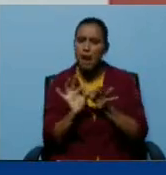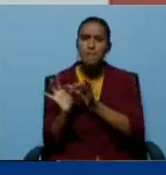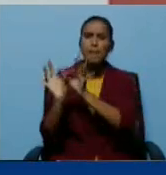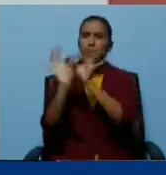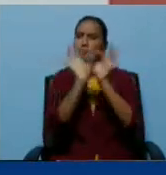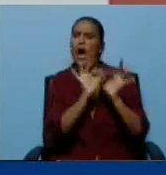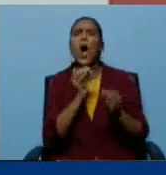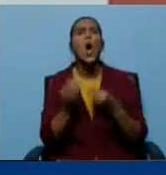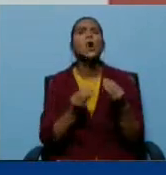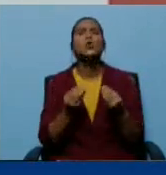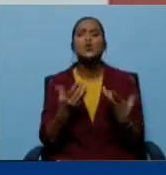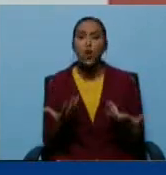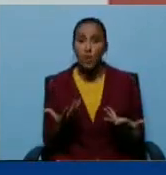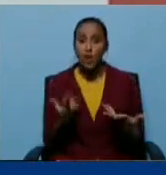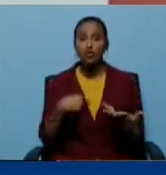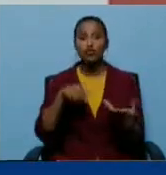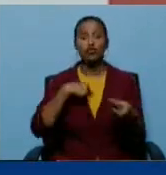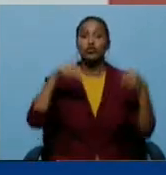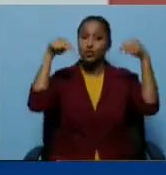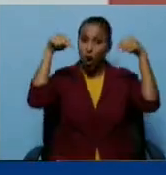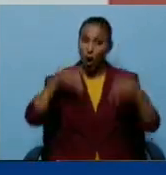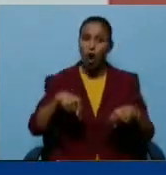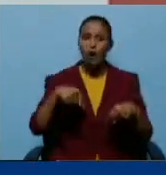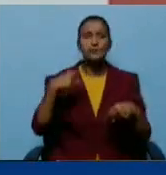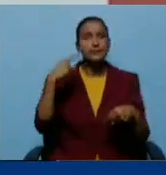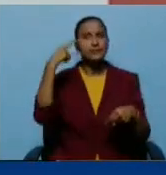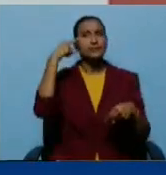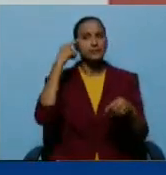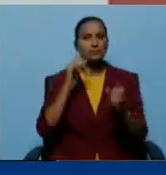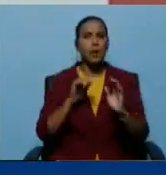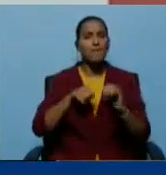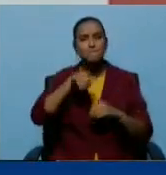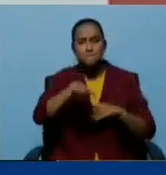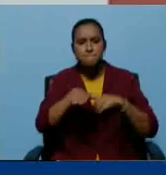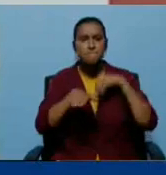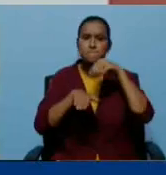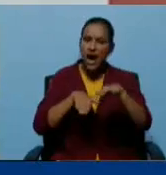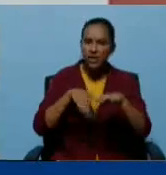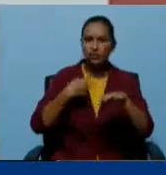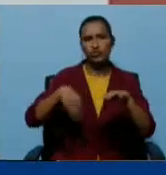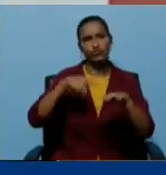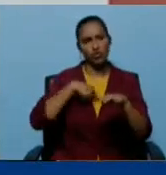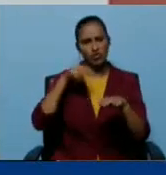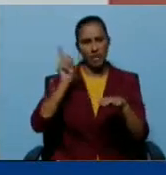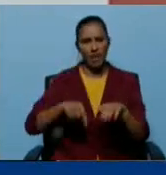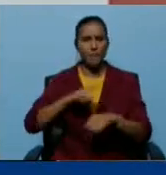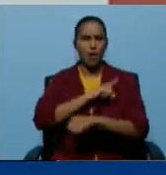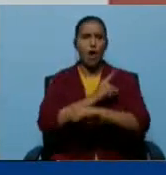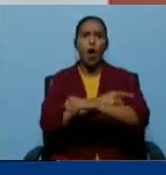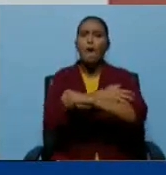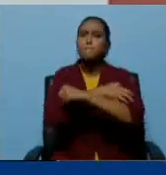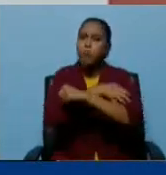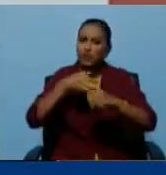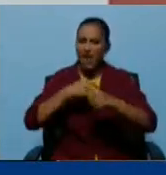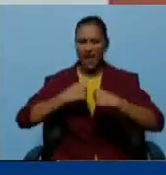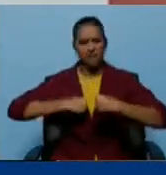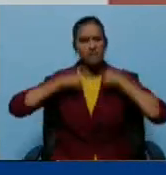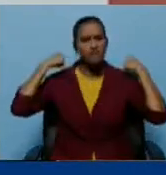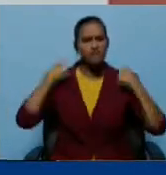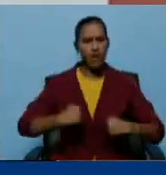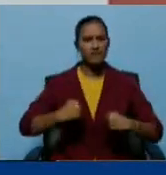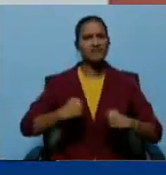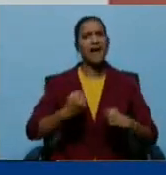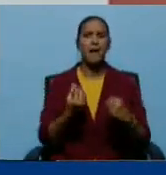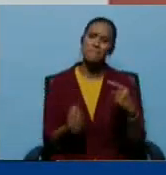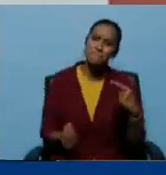Hoy estamos en una fase de ofensiva y de expansión de nuestra fuerza. Y tenemos que ir por más, tenemos